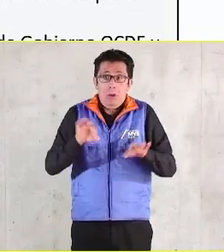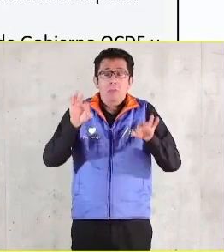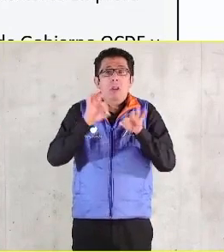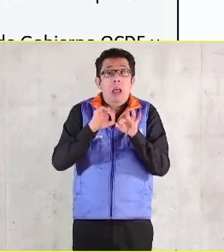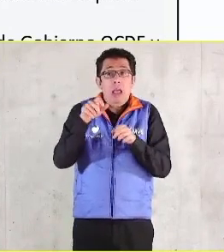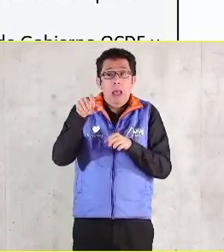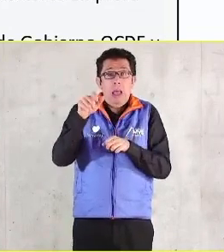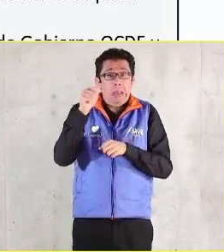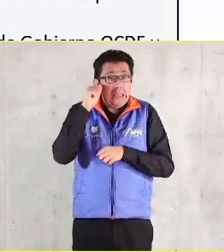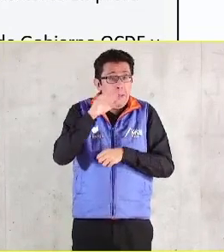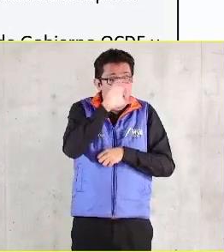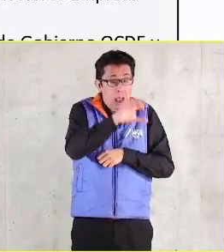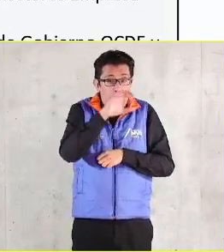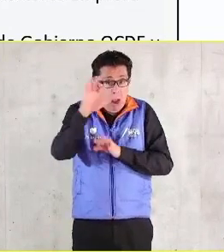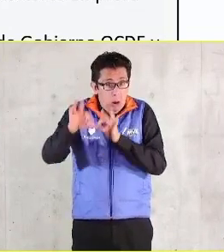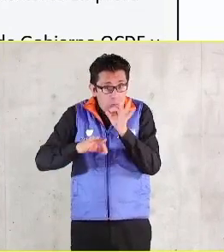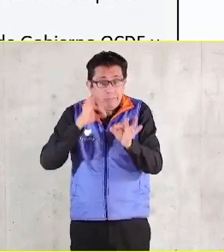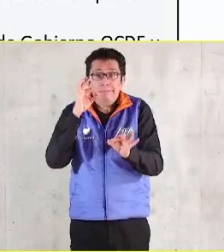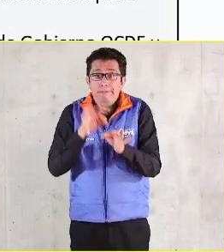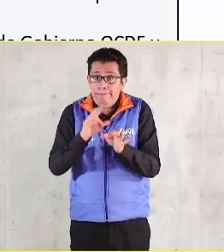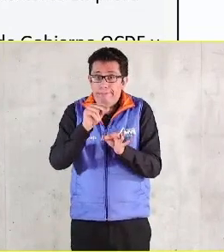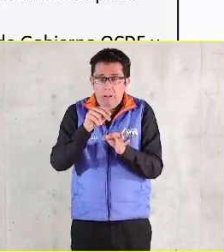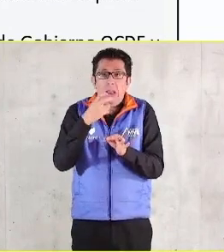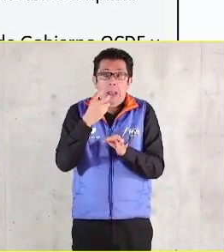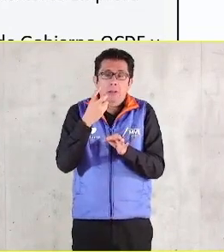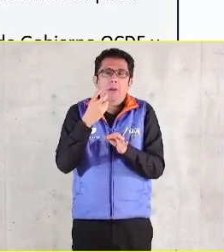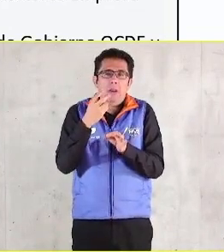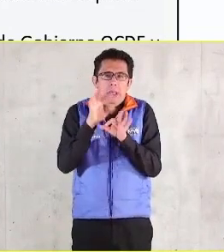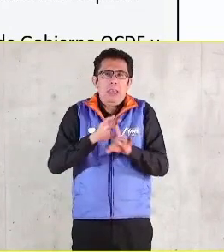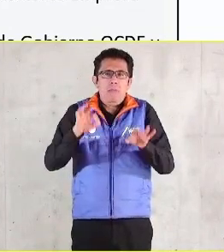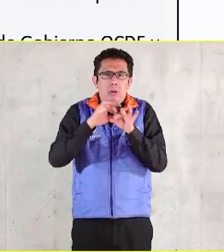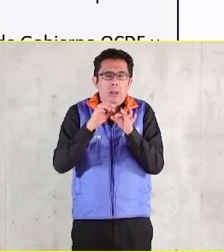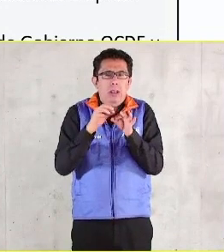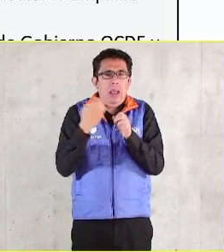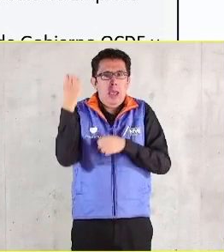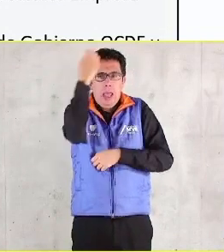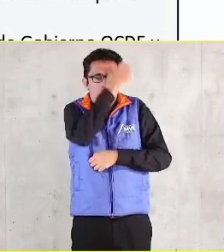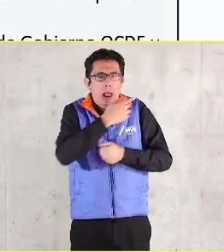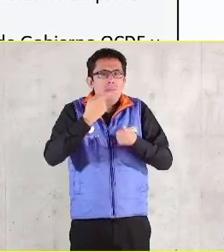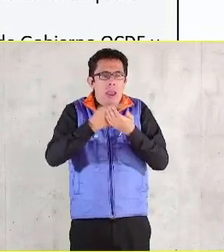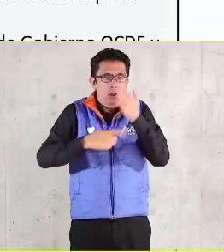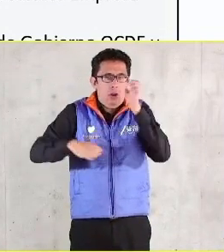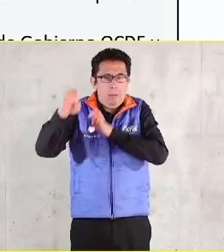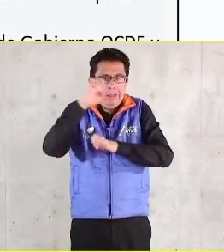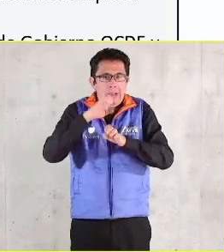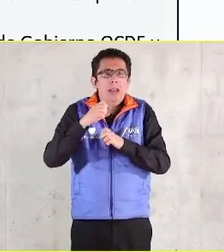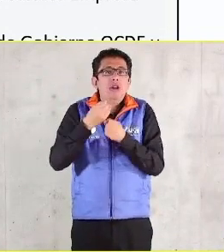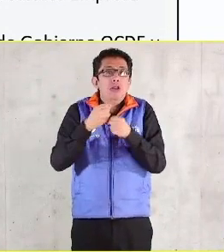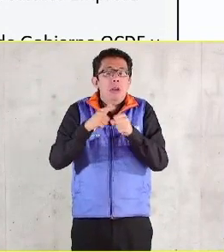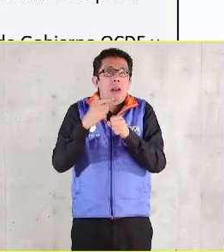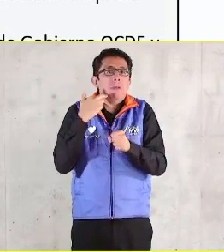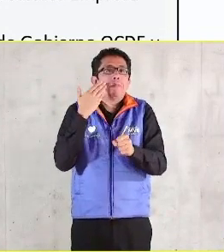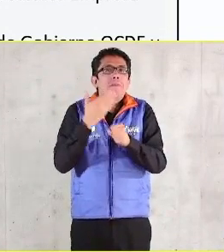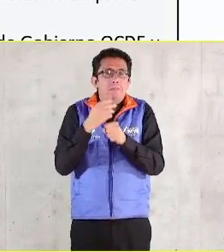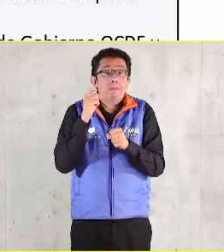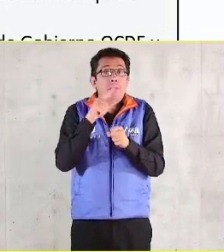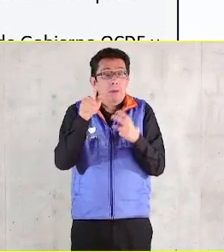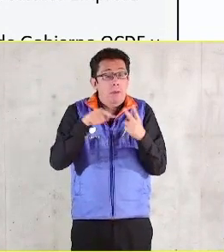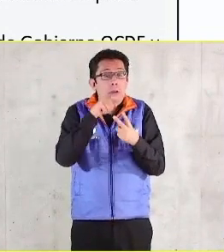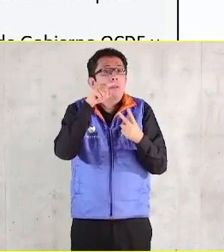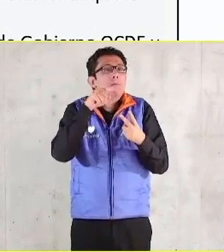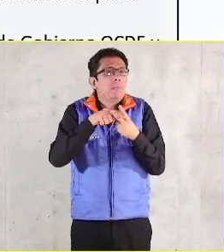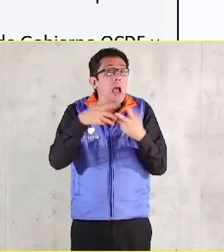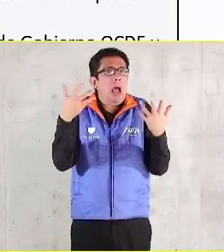hace cumplimiento de la misma y que era importante evaluarlo dentro de nuestras empresas socialmente responsables. Y por supuesto también está la parte de buenas